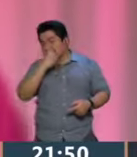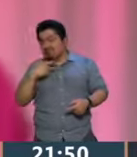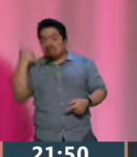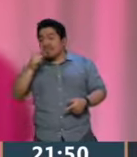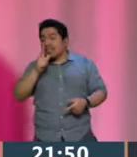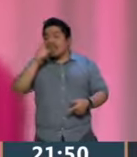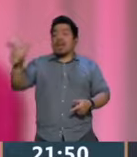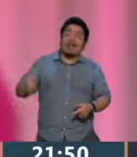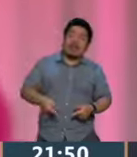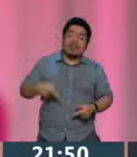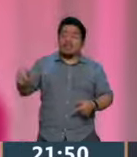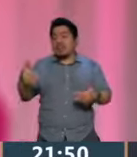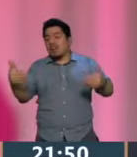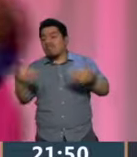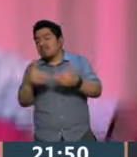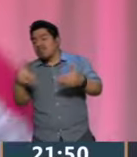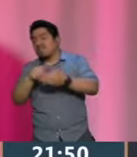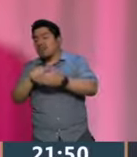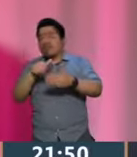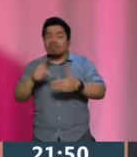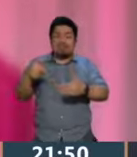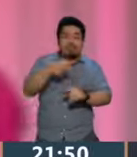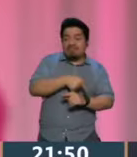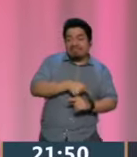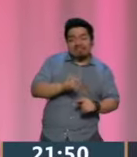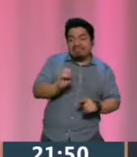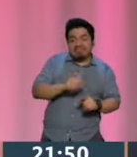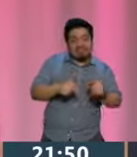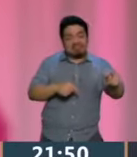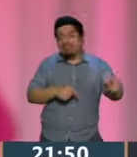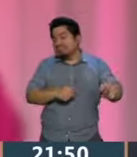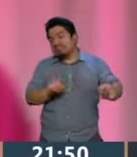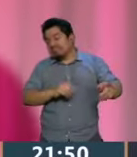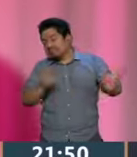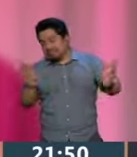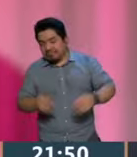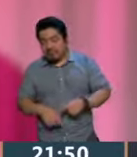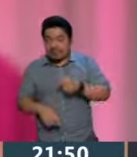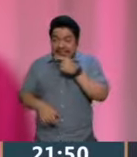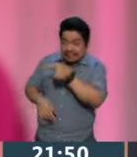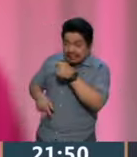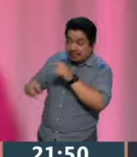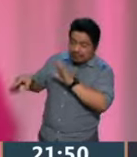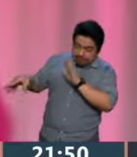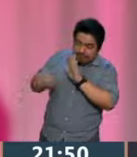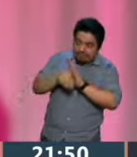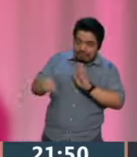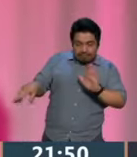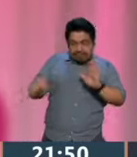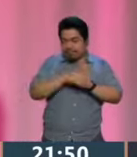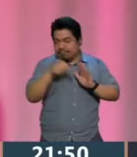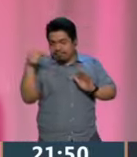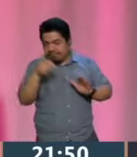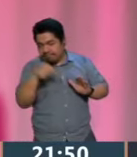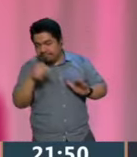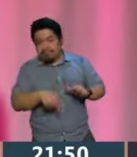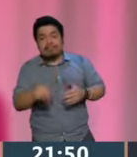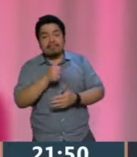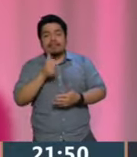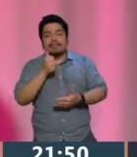iluminado y ya nos pusieron murales, estás de este lado y no, y estás del otro lado y tampoco. Eso queremos hacer para la Ciudad de México, la ciudad más